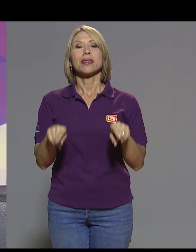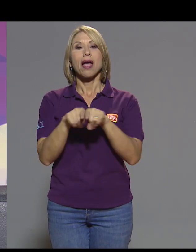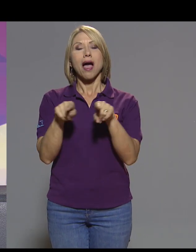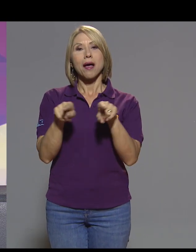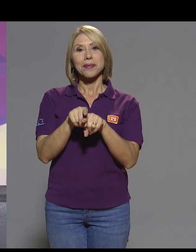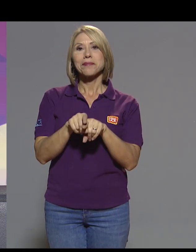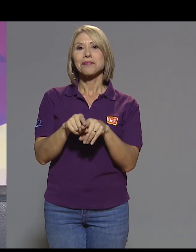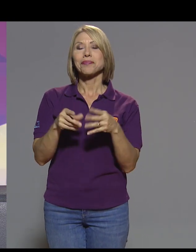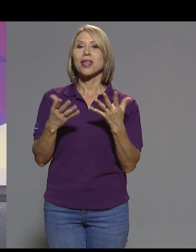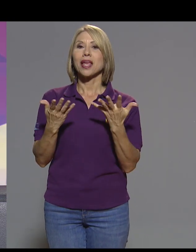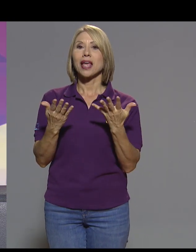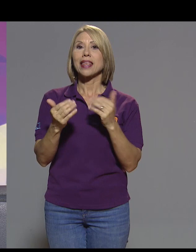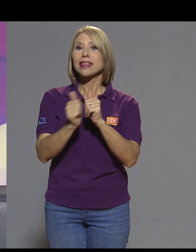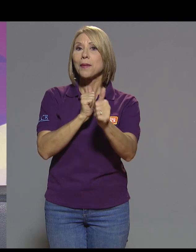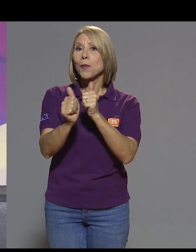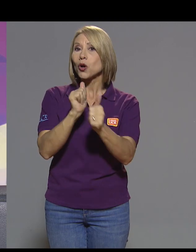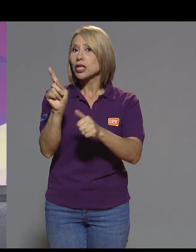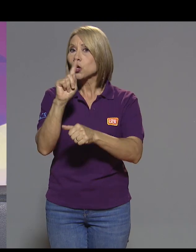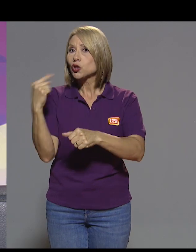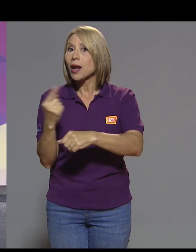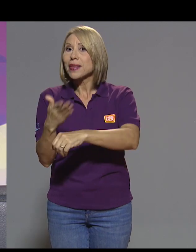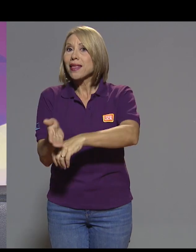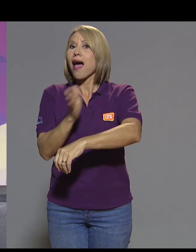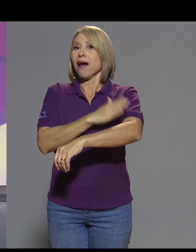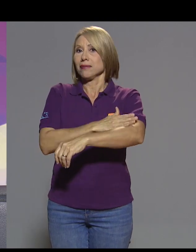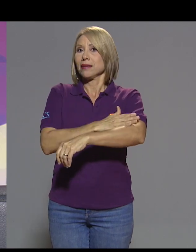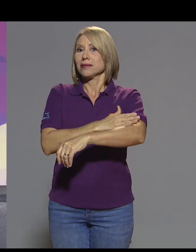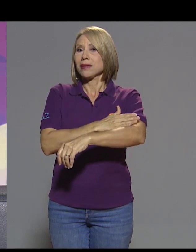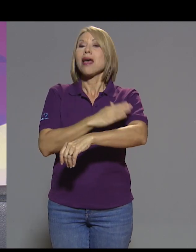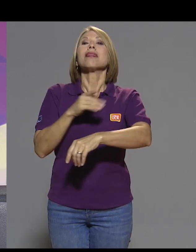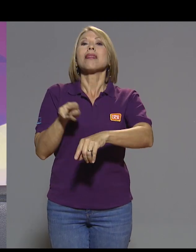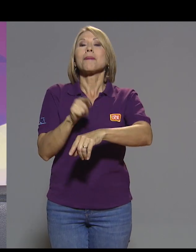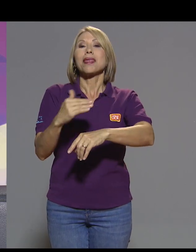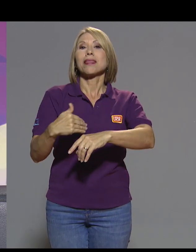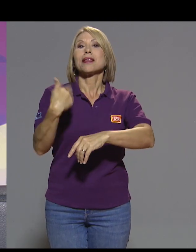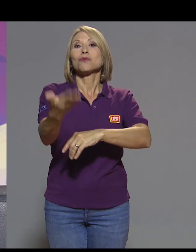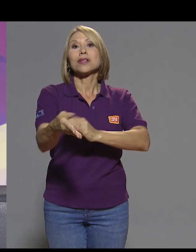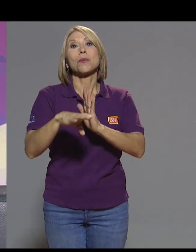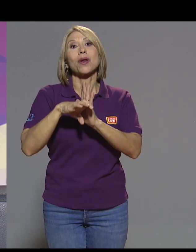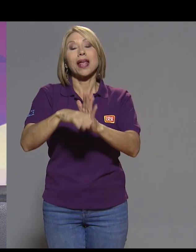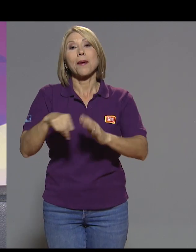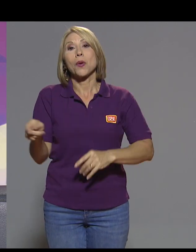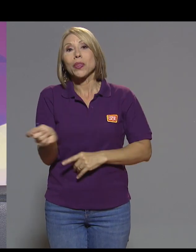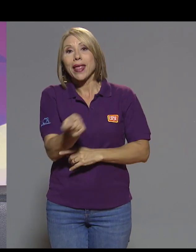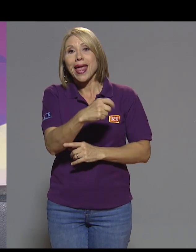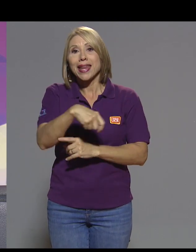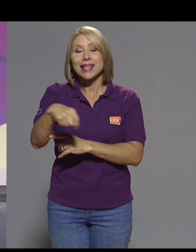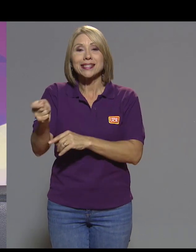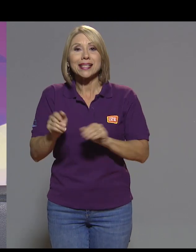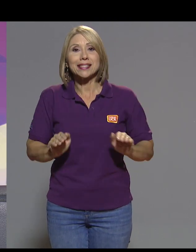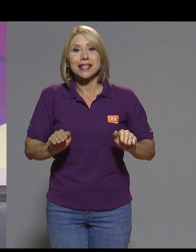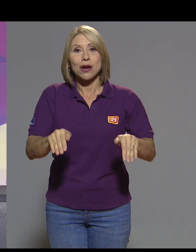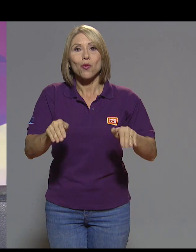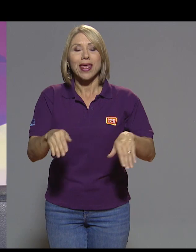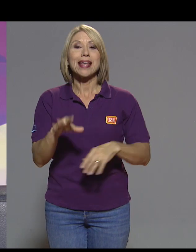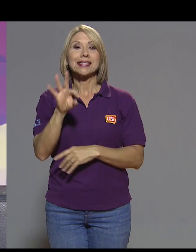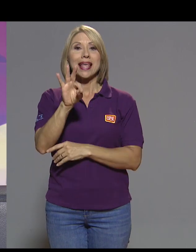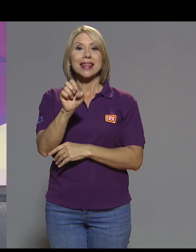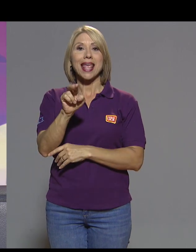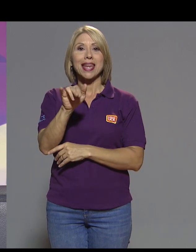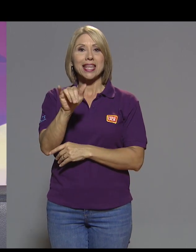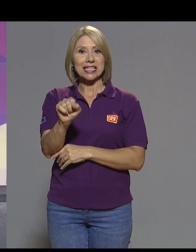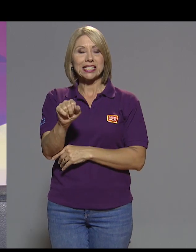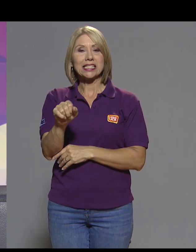deportes este no solamente es antes sino también sigue después el ejemplo detenidos en silla de ruedas tenis al ser